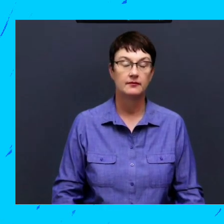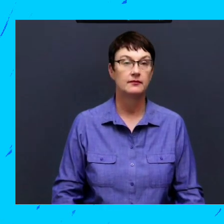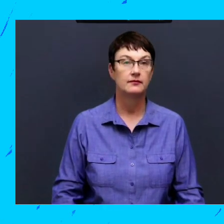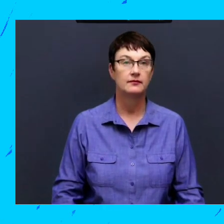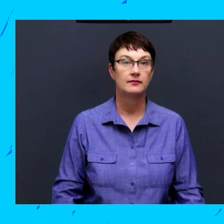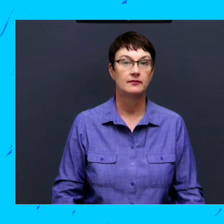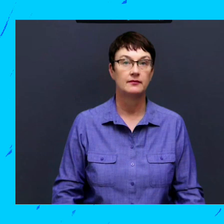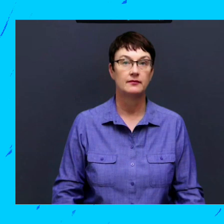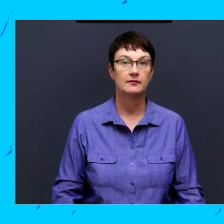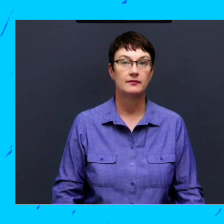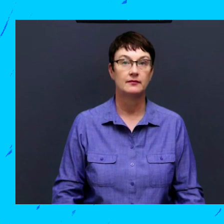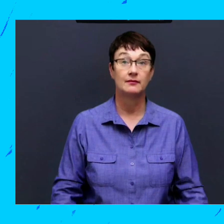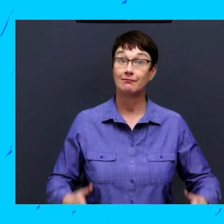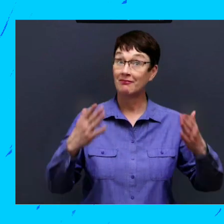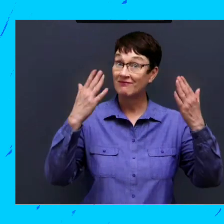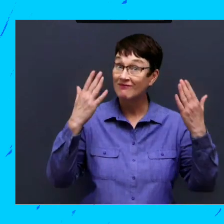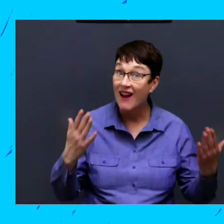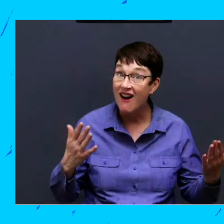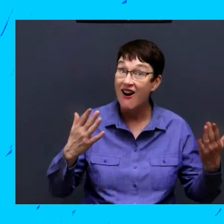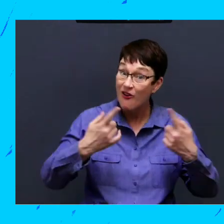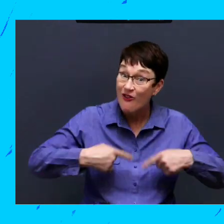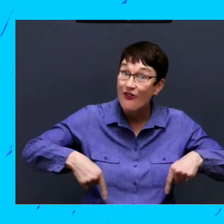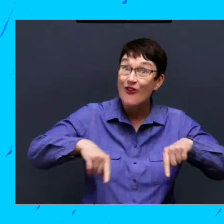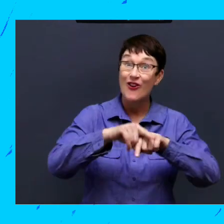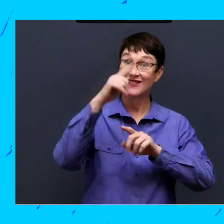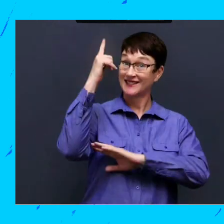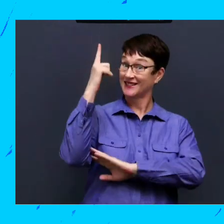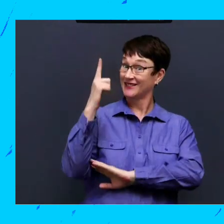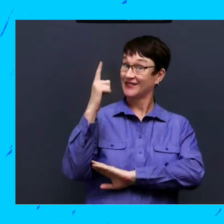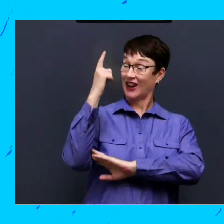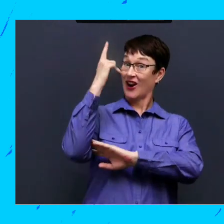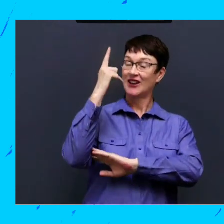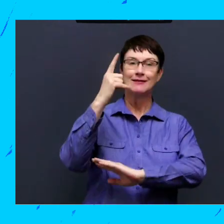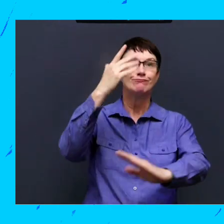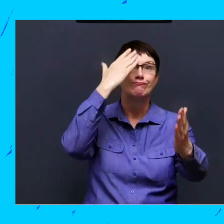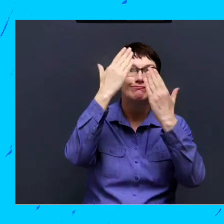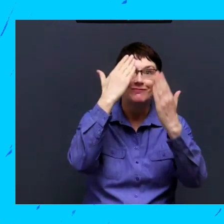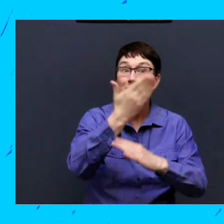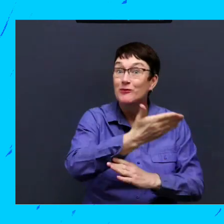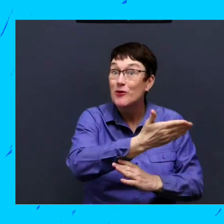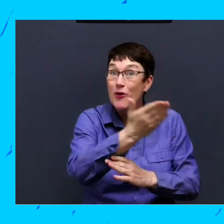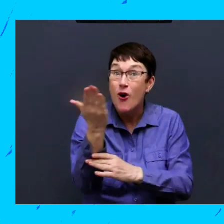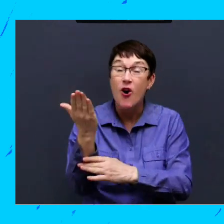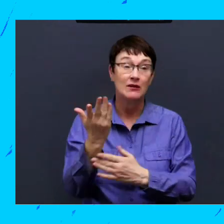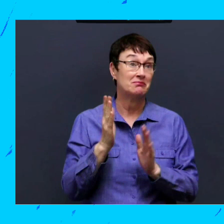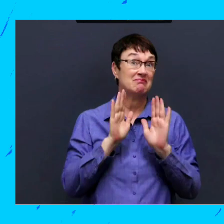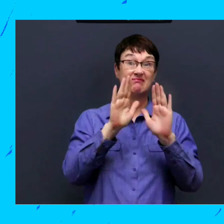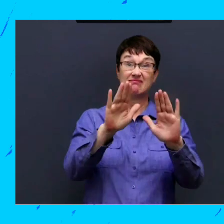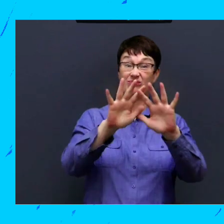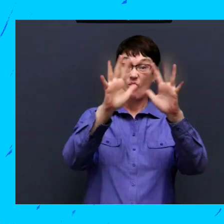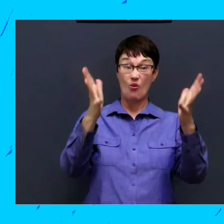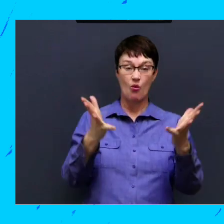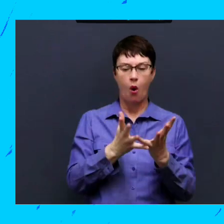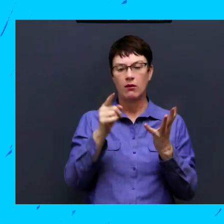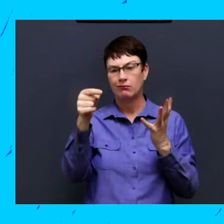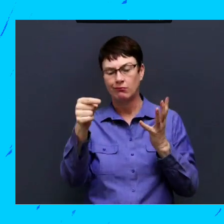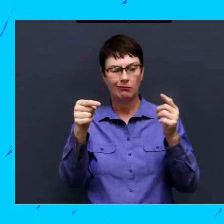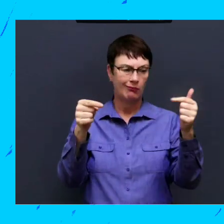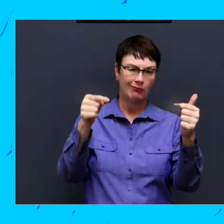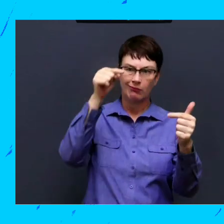Hey, I think we're getting started. So, vamos a empezar. Bueno, buenos días, buenas tardes, buenas